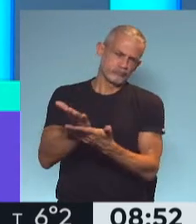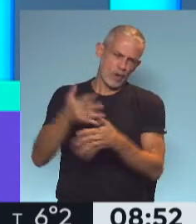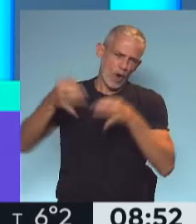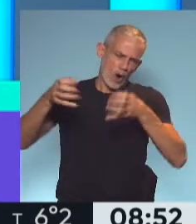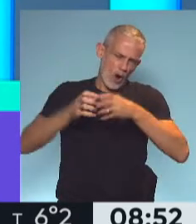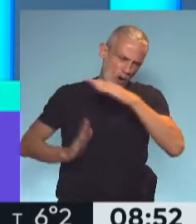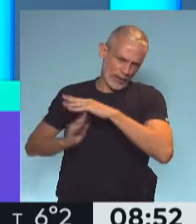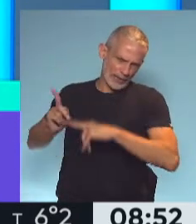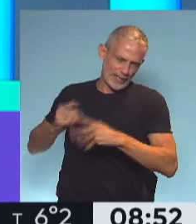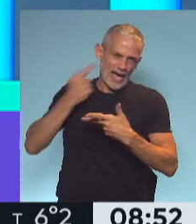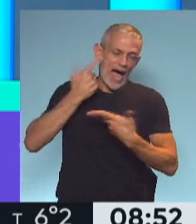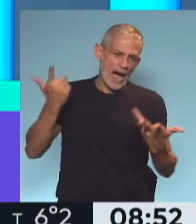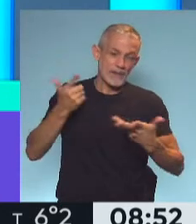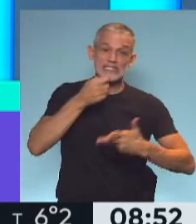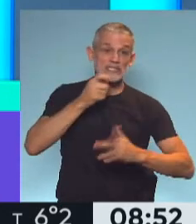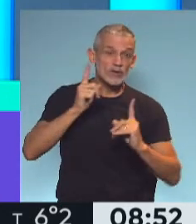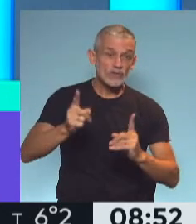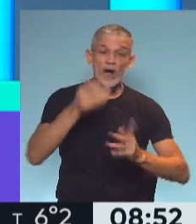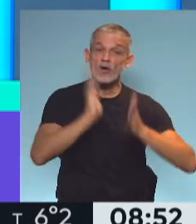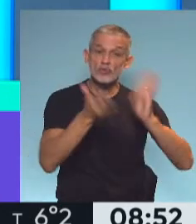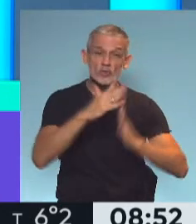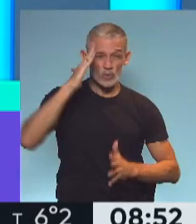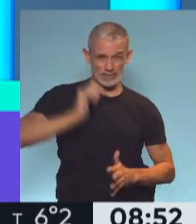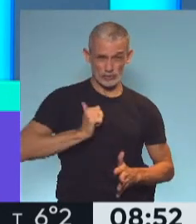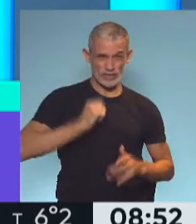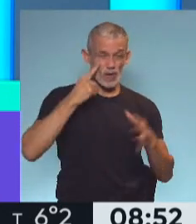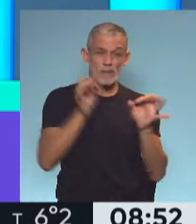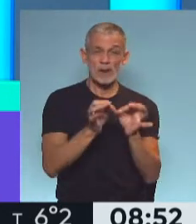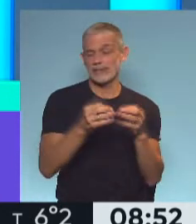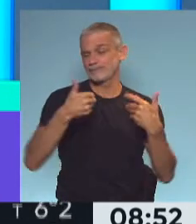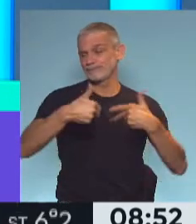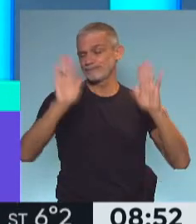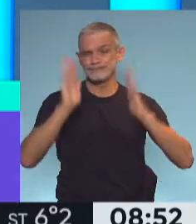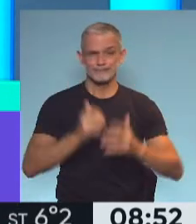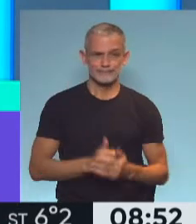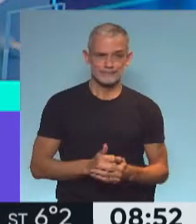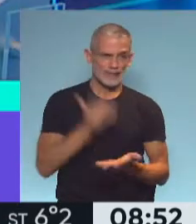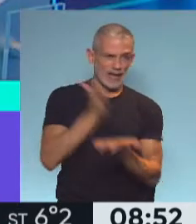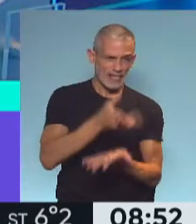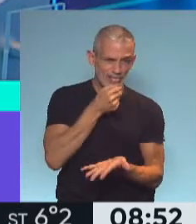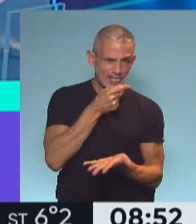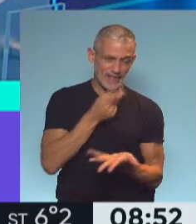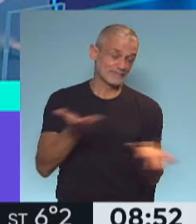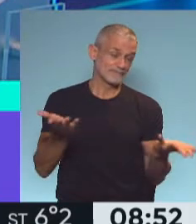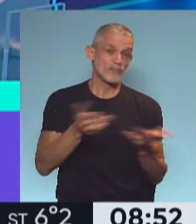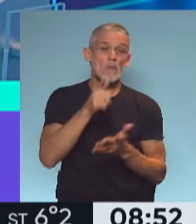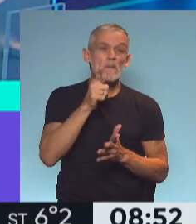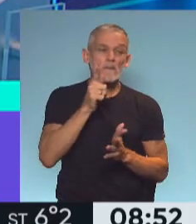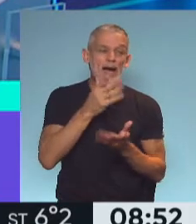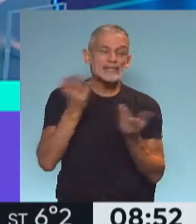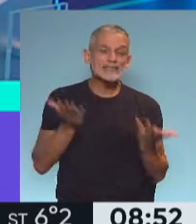si esto se consolida esos soldados en malvinas van a quedar impunes para cerrar no me da la sensación de que